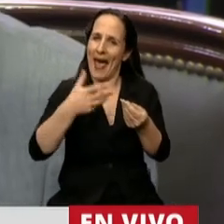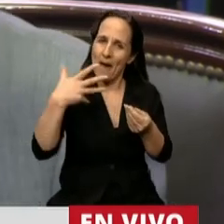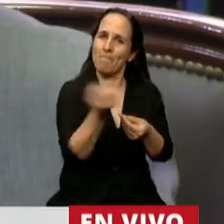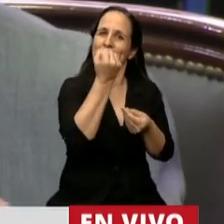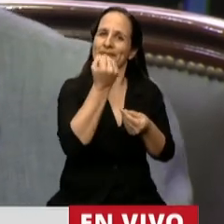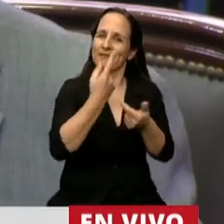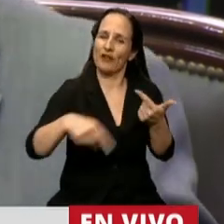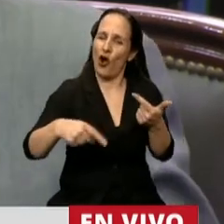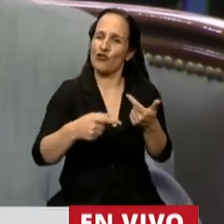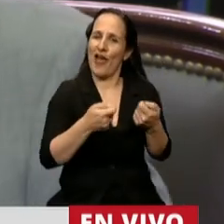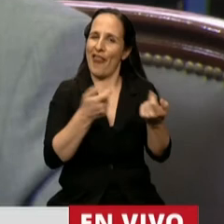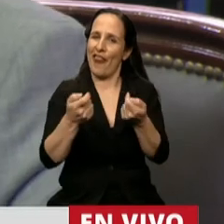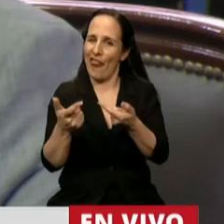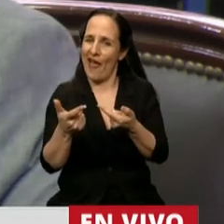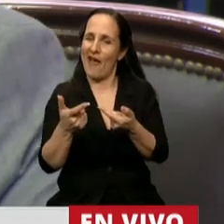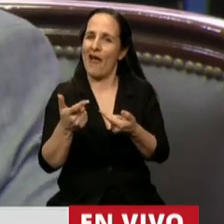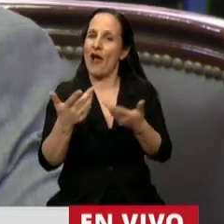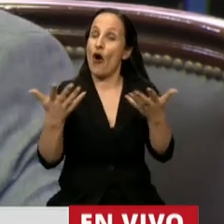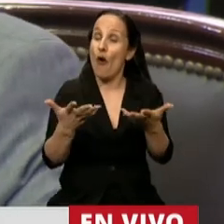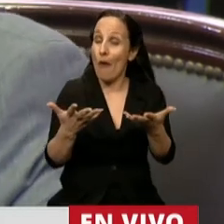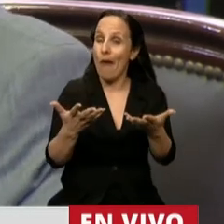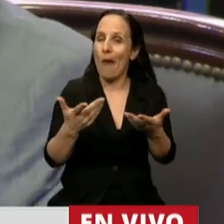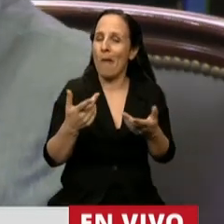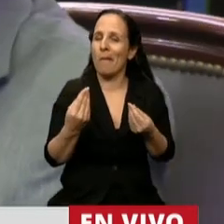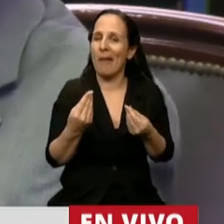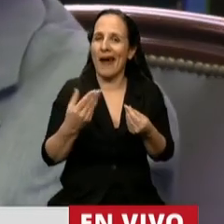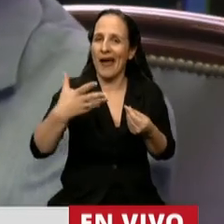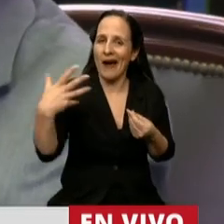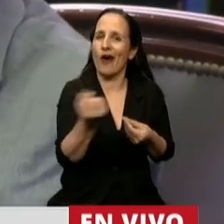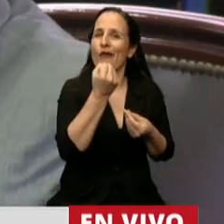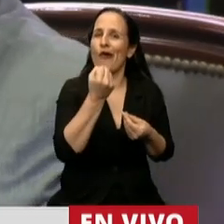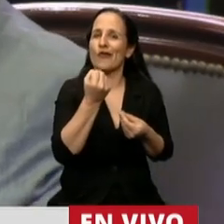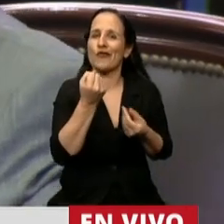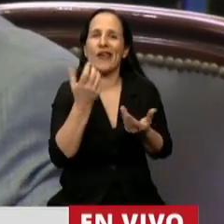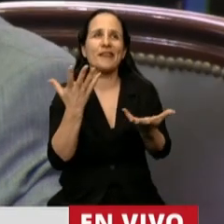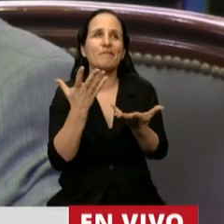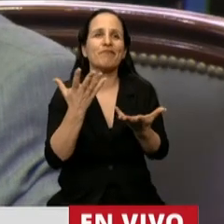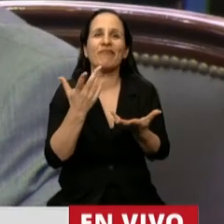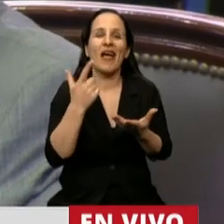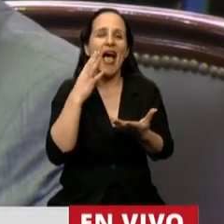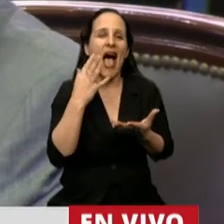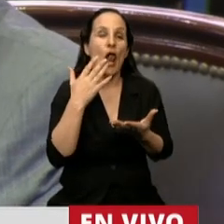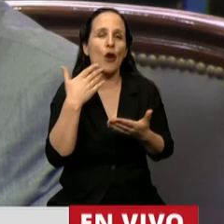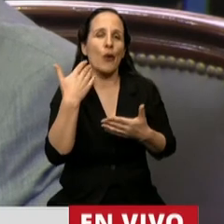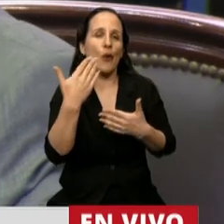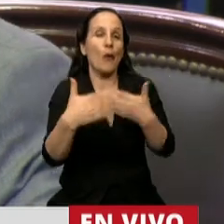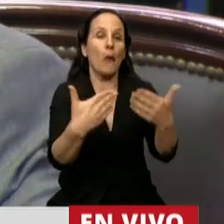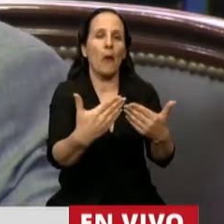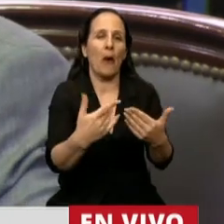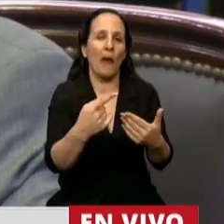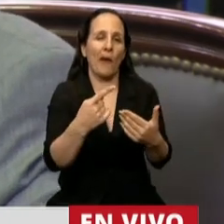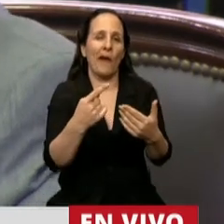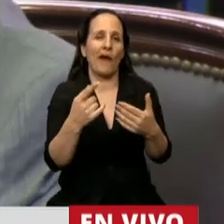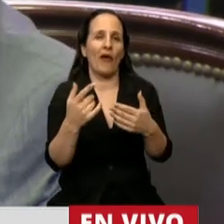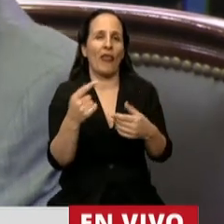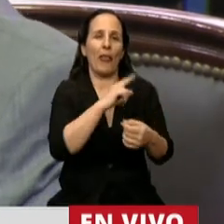determinado tipo de concesiones o para obtener, en todo caso, incluso algún tipo de procedimiento por parte de otros